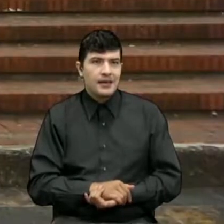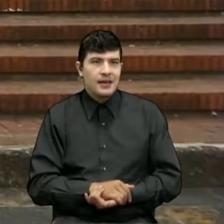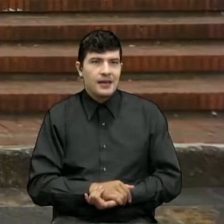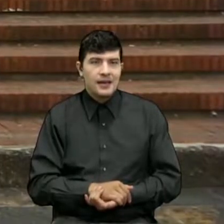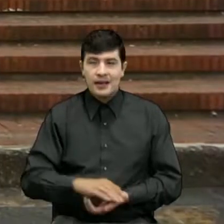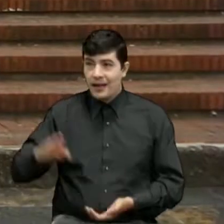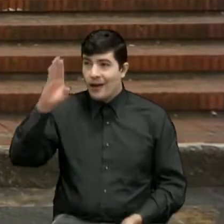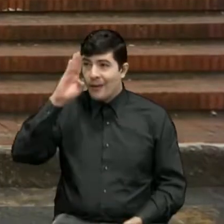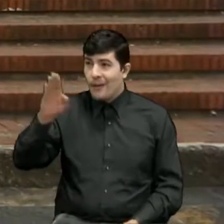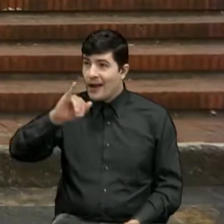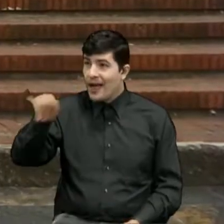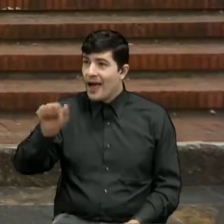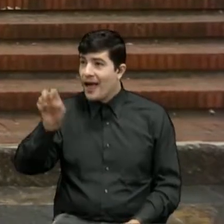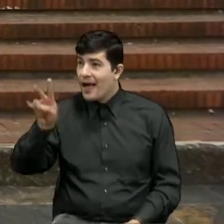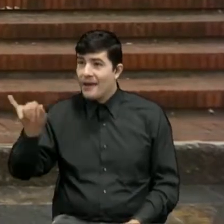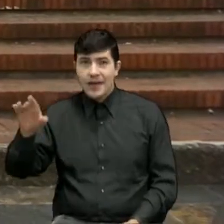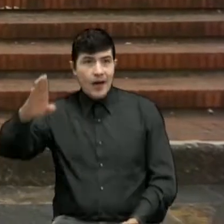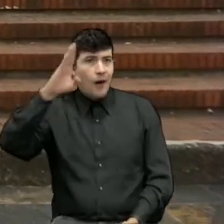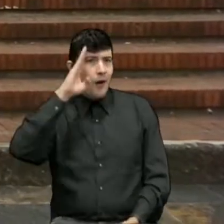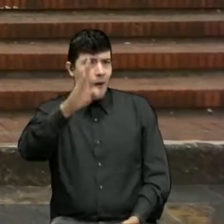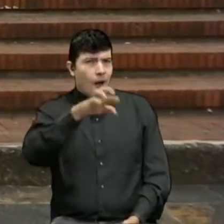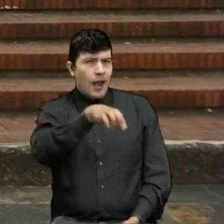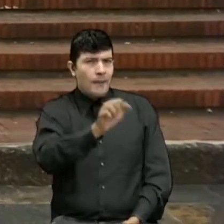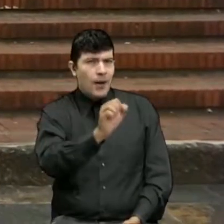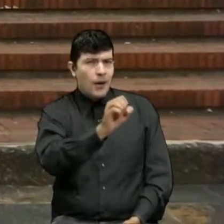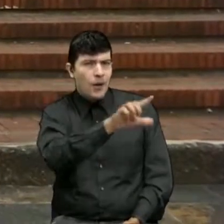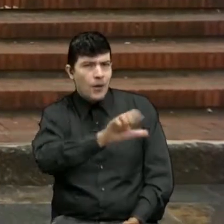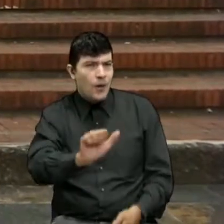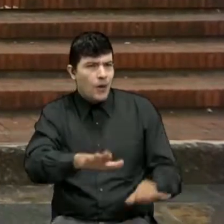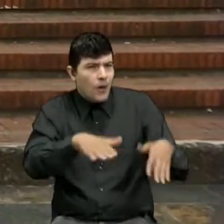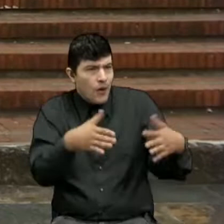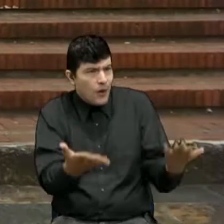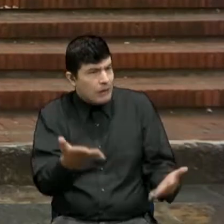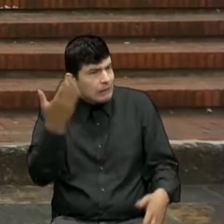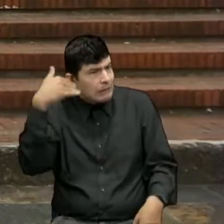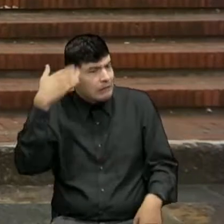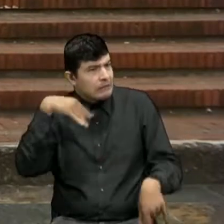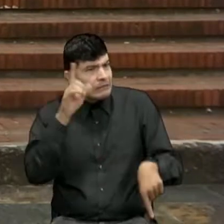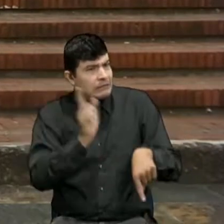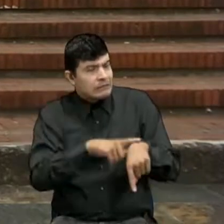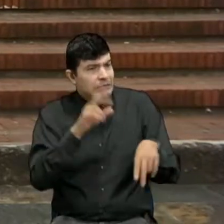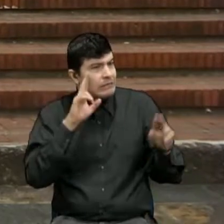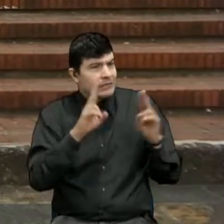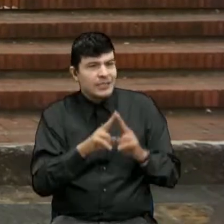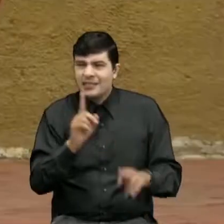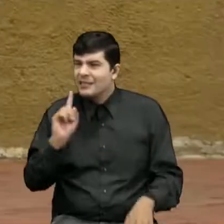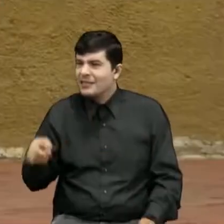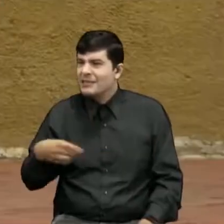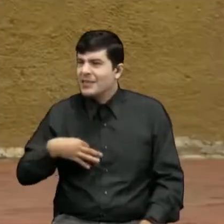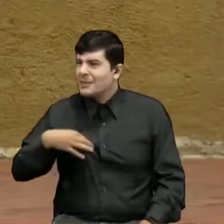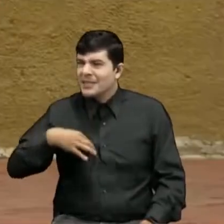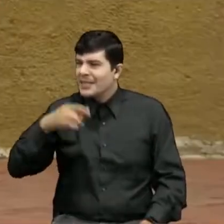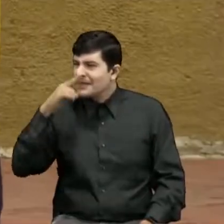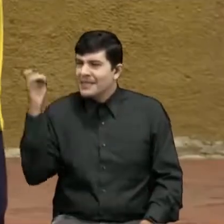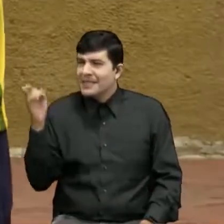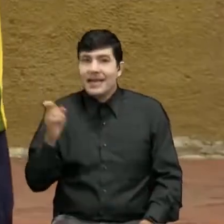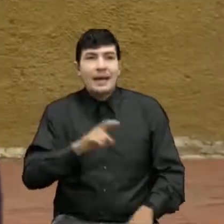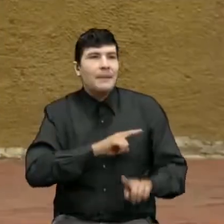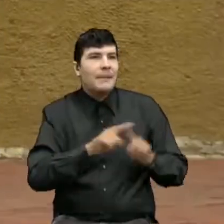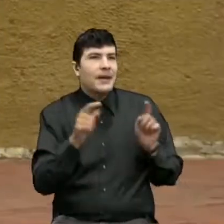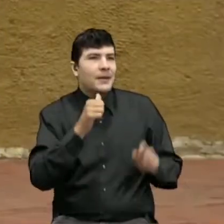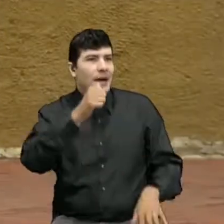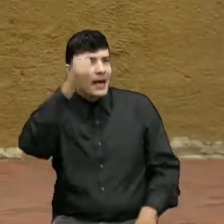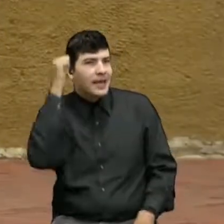Hola, Javi. Hola, Paola. ¿Qué tal? Tiempo sin vernos, ¿no? Sí. ¿Qué camiseta tan fea? Ah, pero anoche